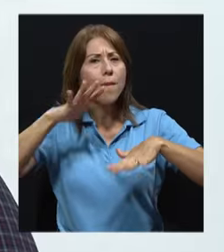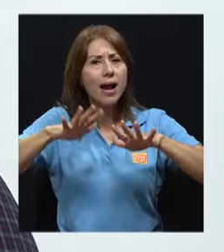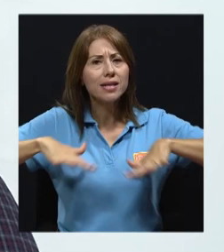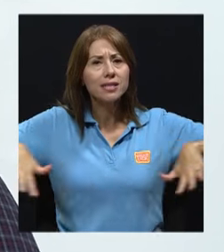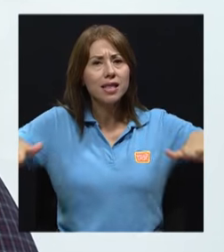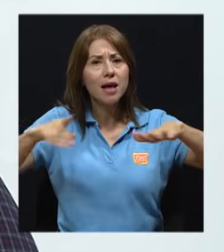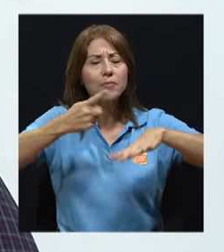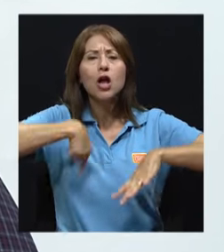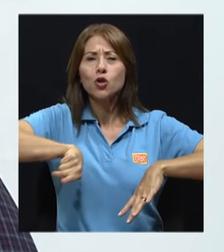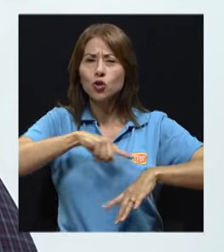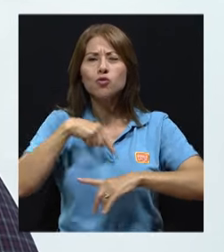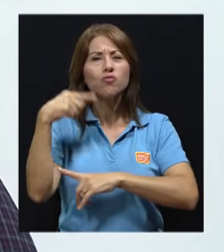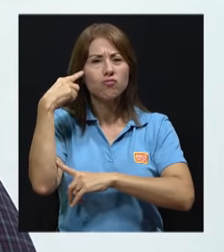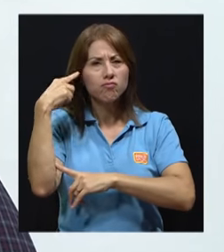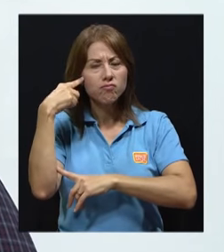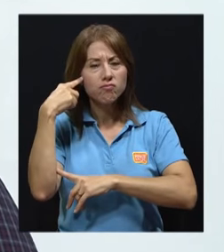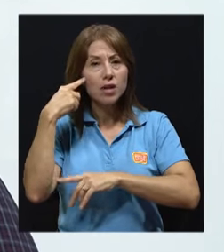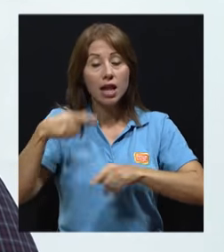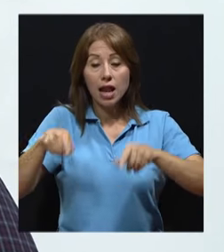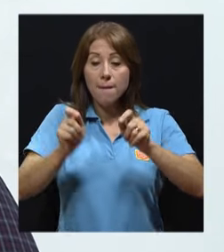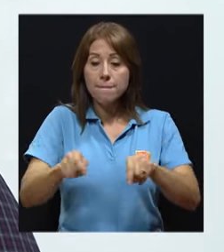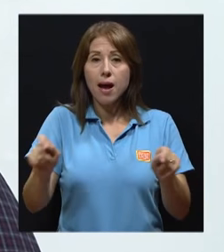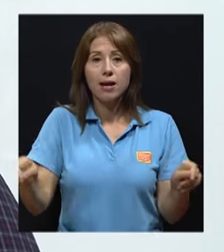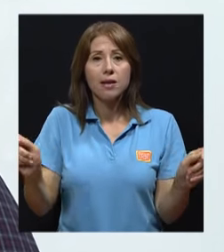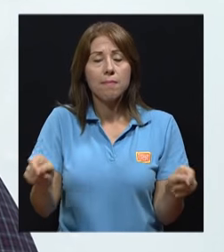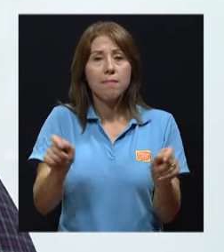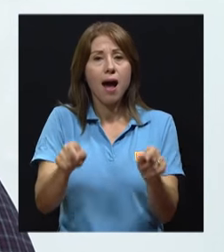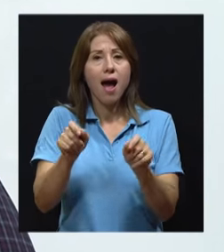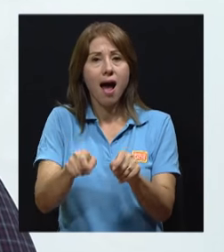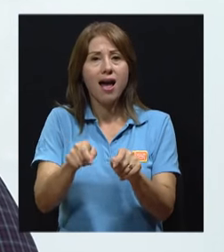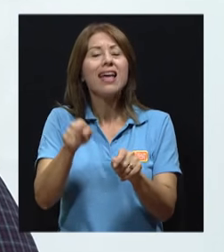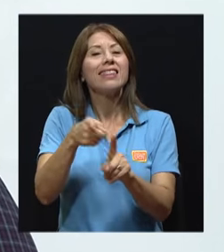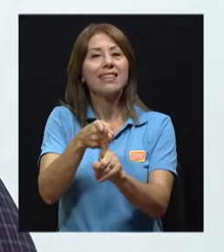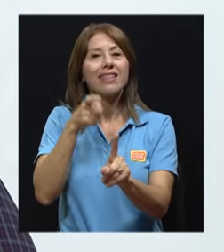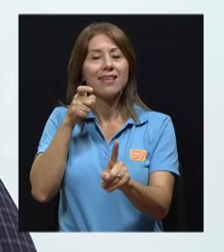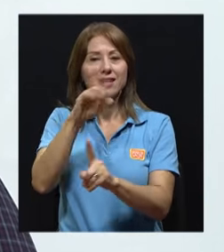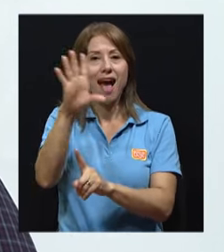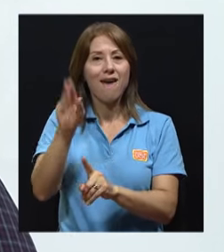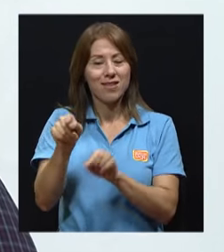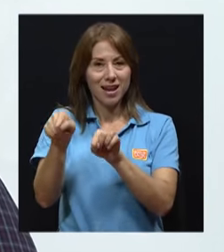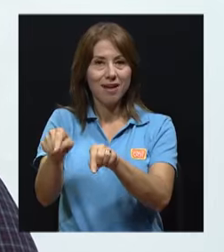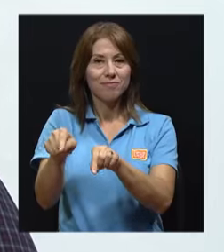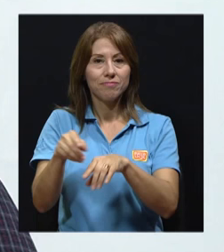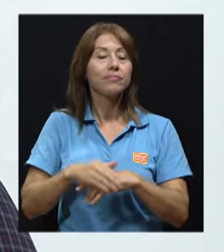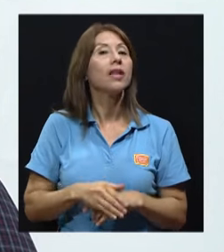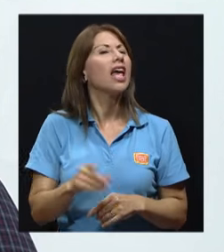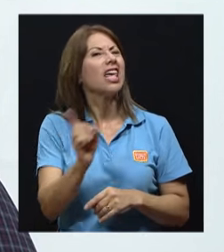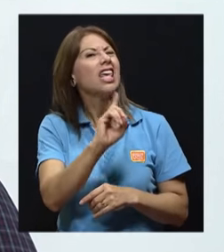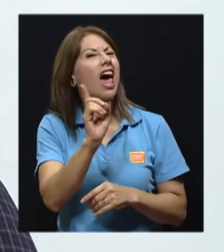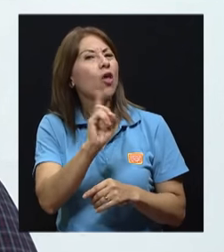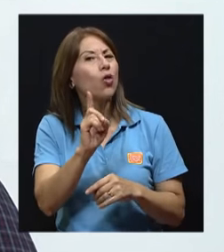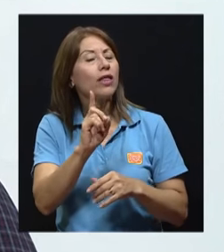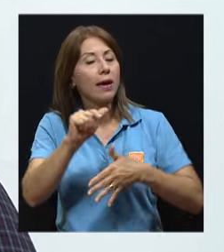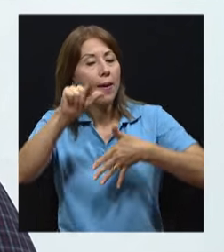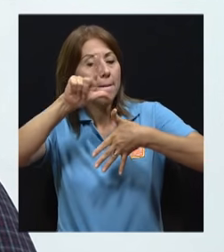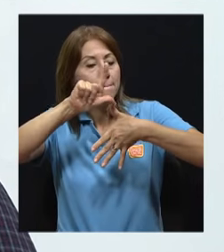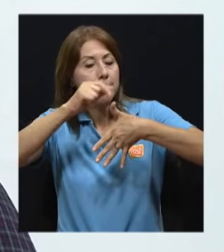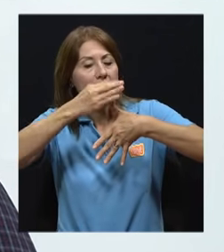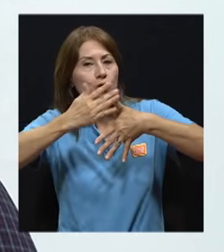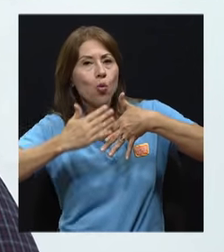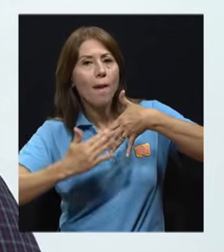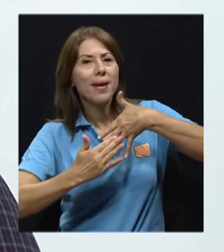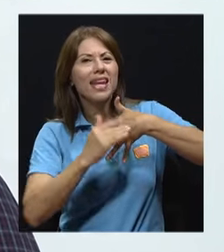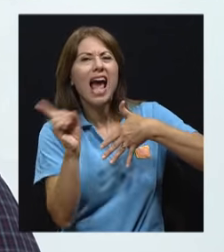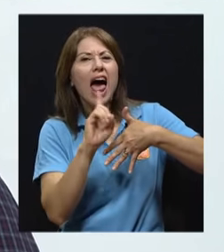similitud también climática nosotros este abocamos a la teoría de que la Marimba es un instrumento